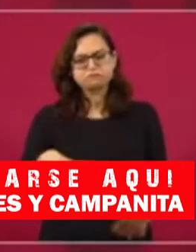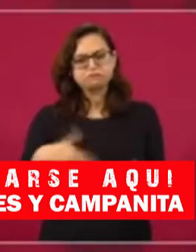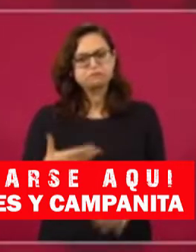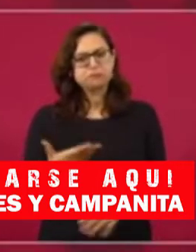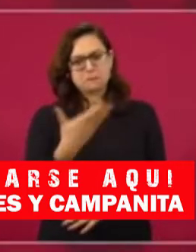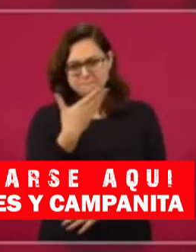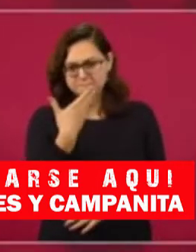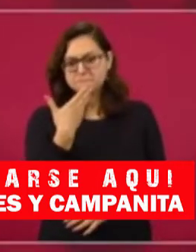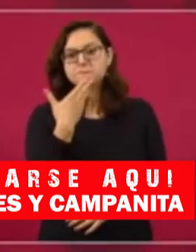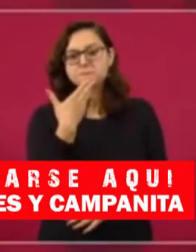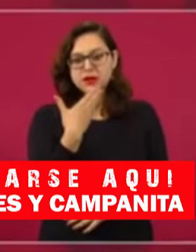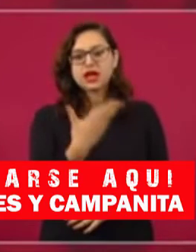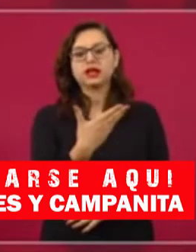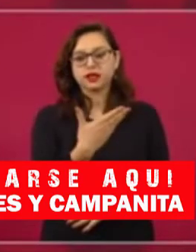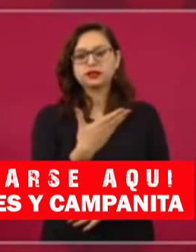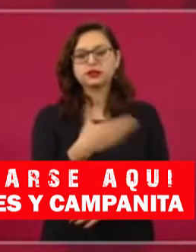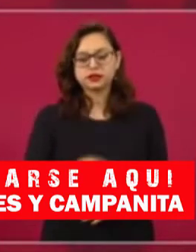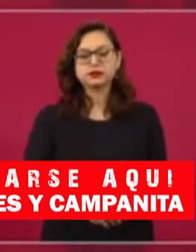bien,